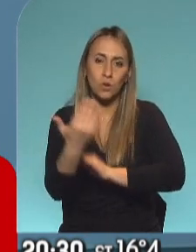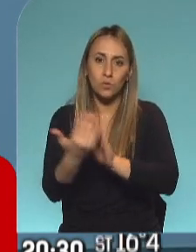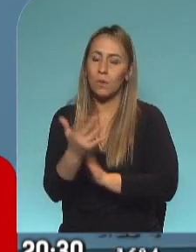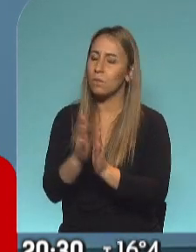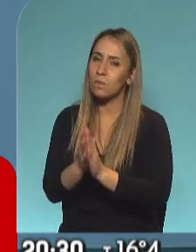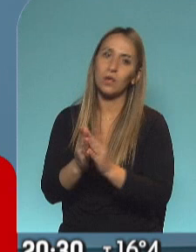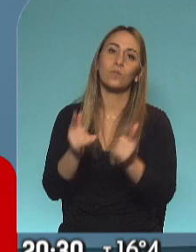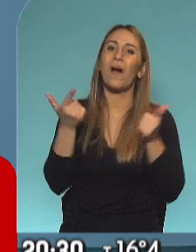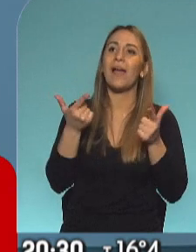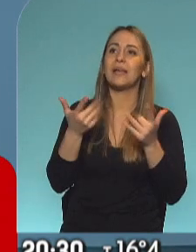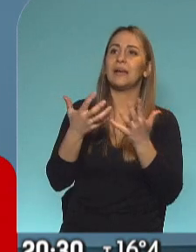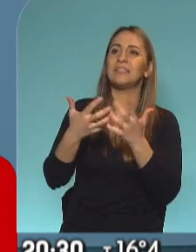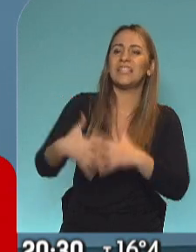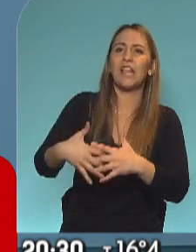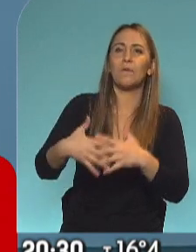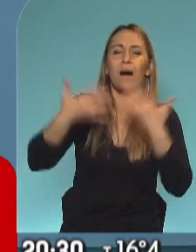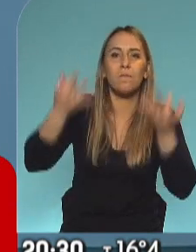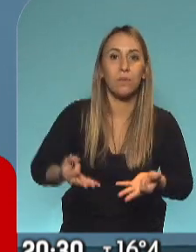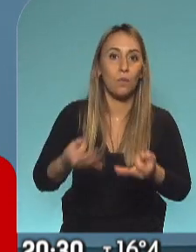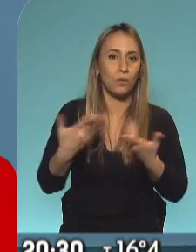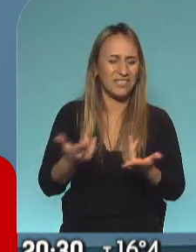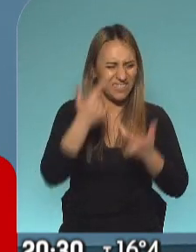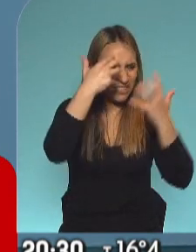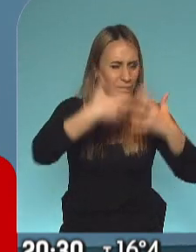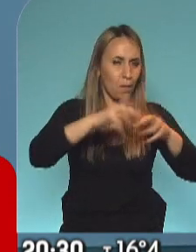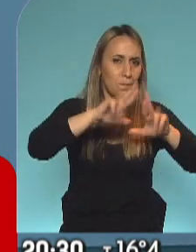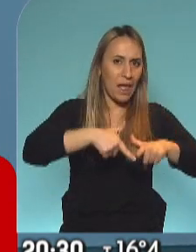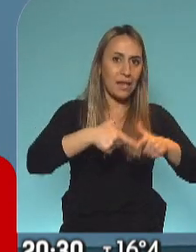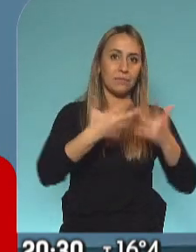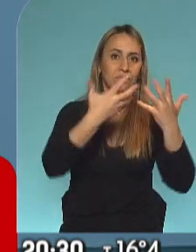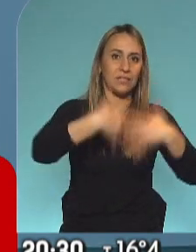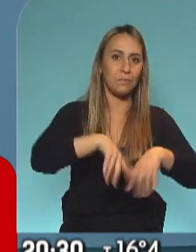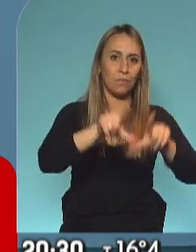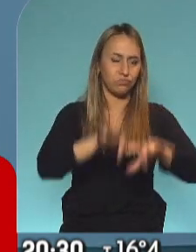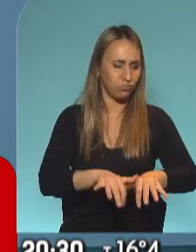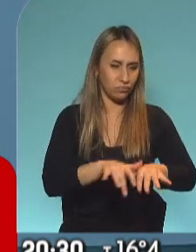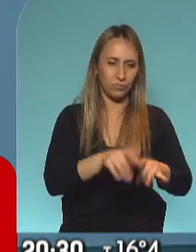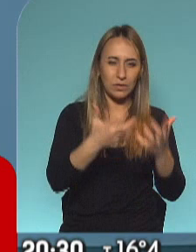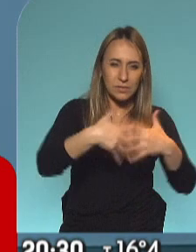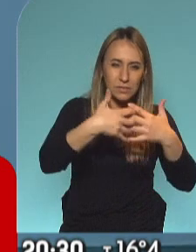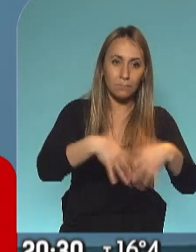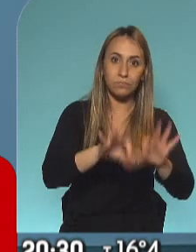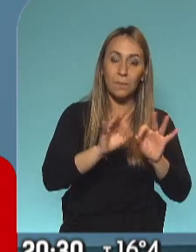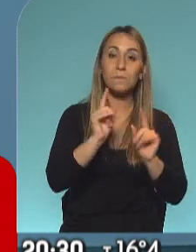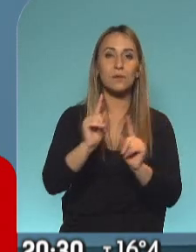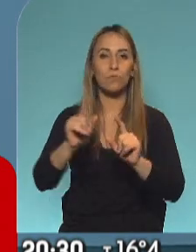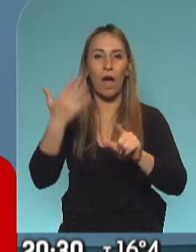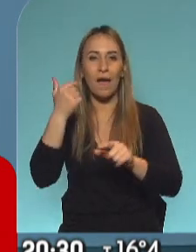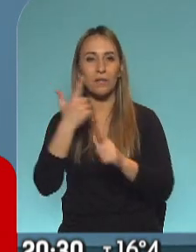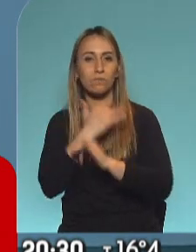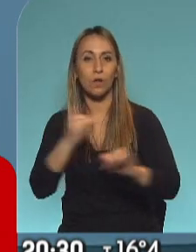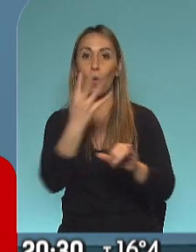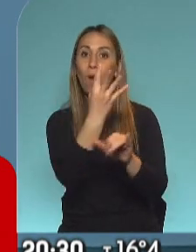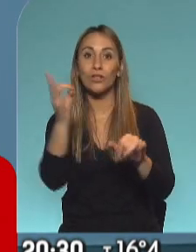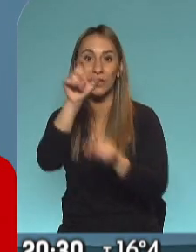de compulsión. Entonces lo resolvimos tecnológicamente. Entonces la foto que nosotros veíamos, 400 muertos,